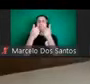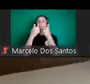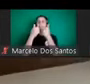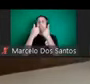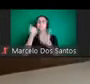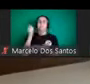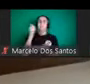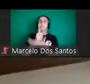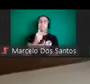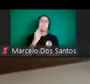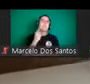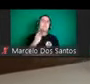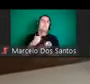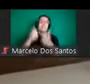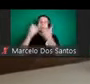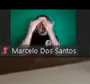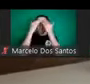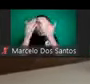virtual.